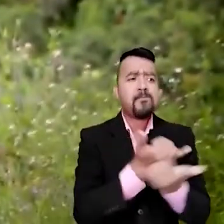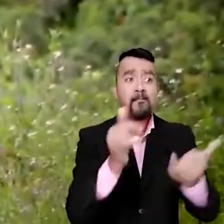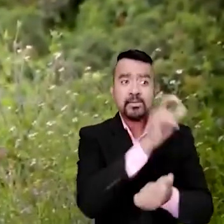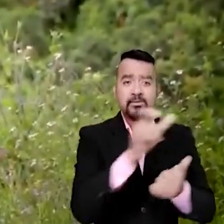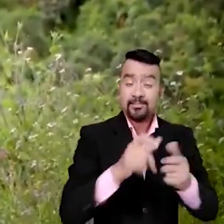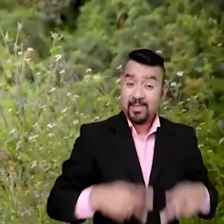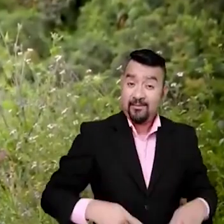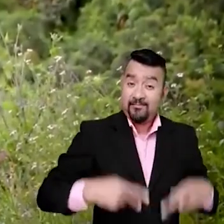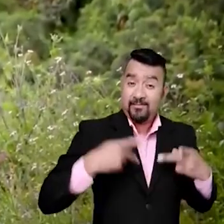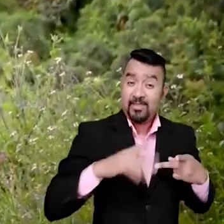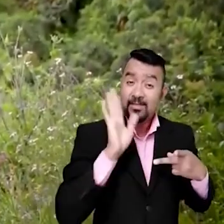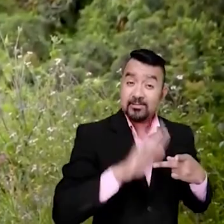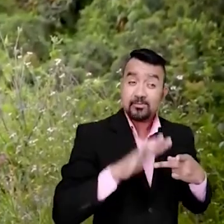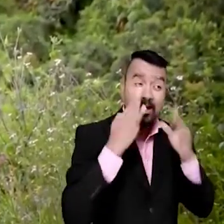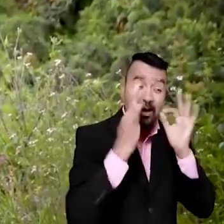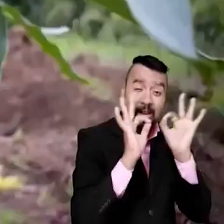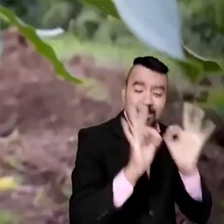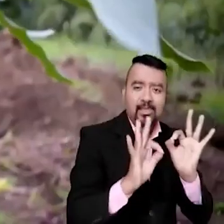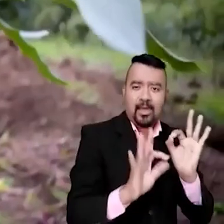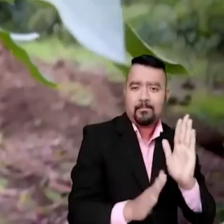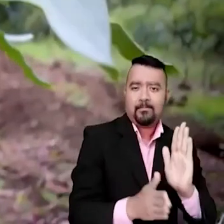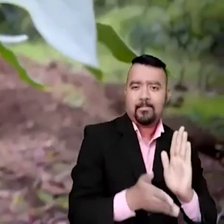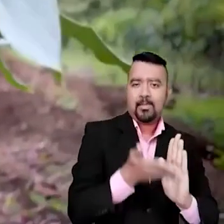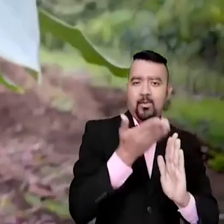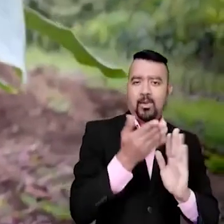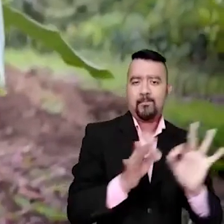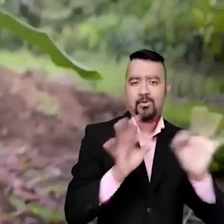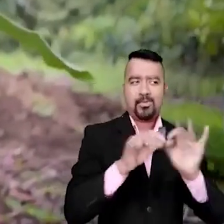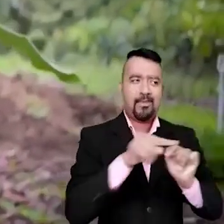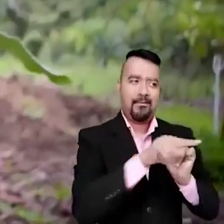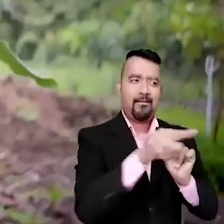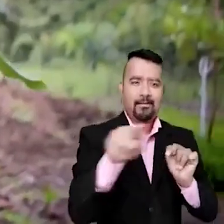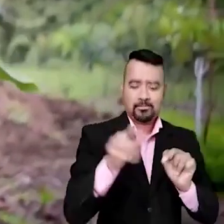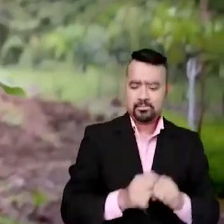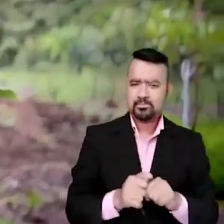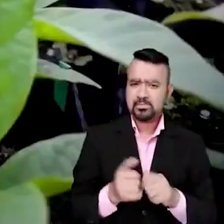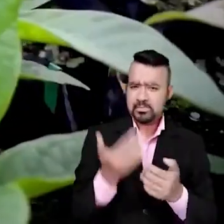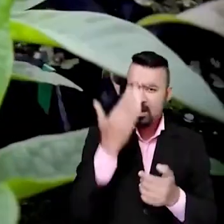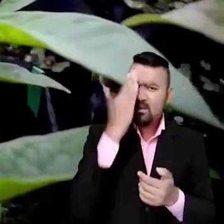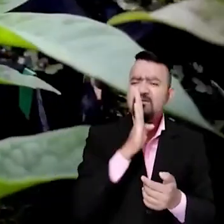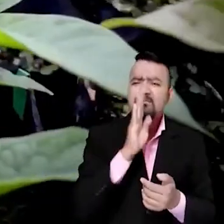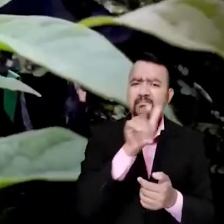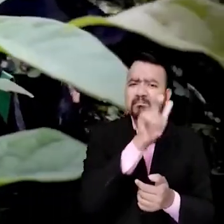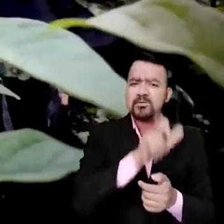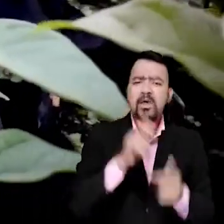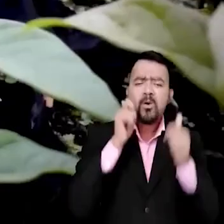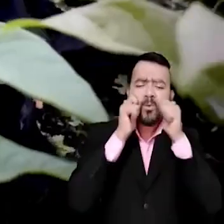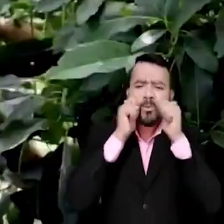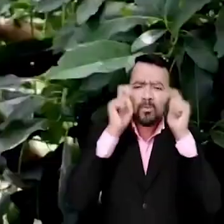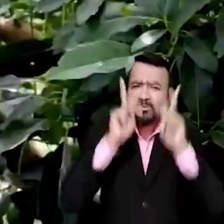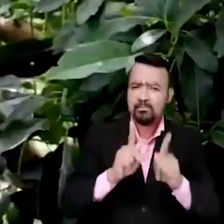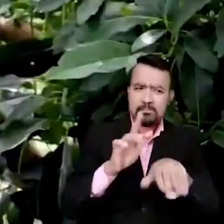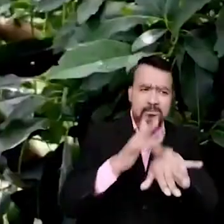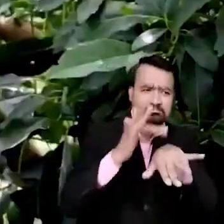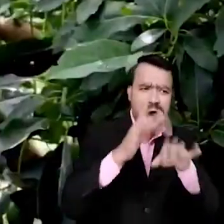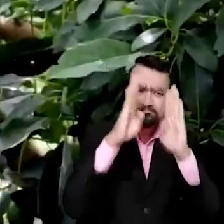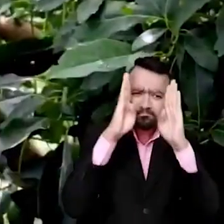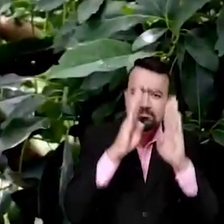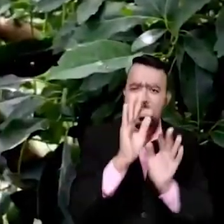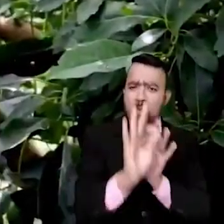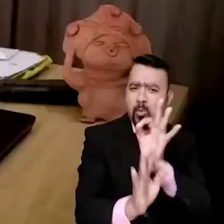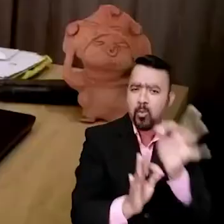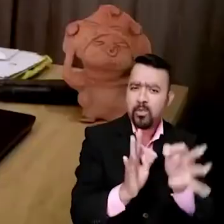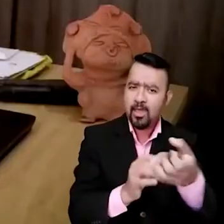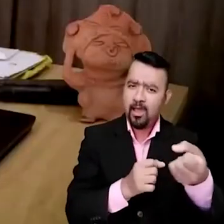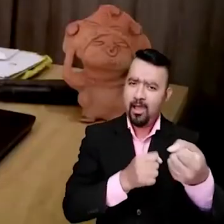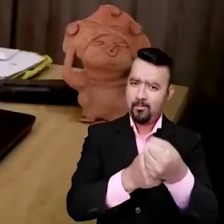mejorarle la calidad de vida a todas esas personas. Yo insisto que el recurso humano, que es el que tenemos que cuidar, que es el que tenemos